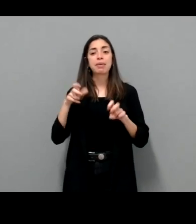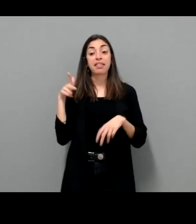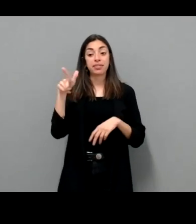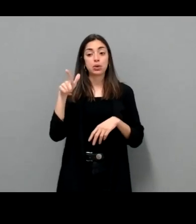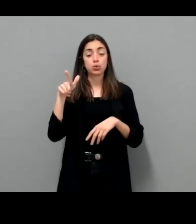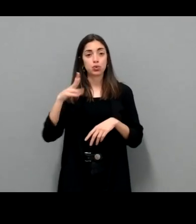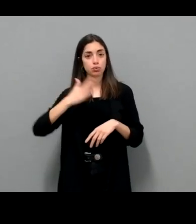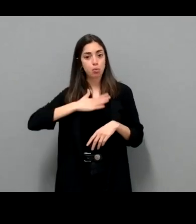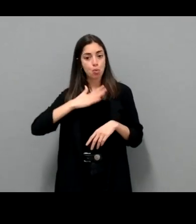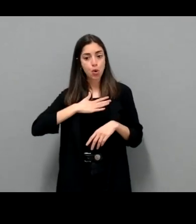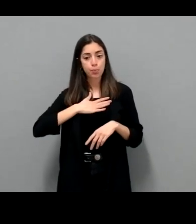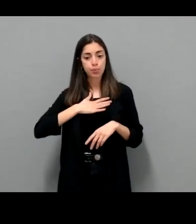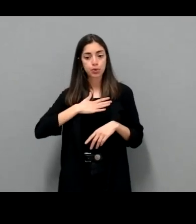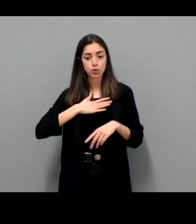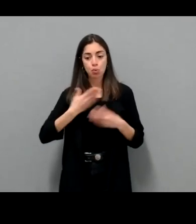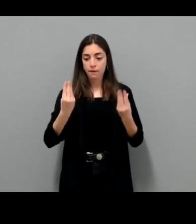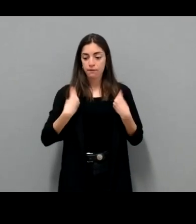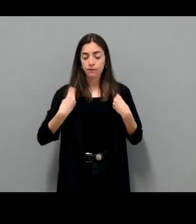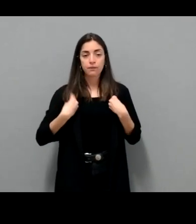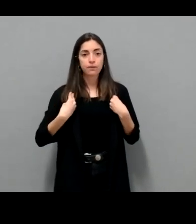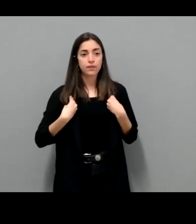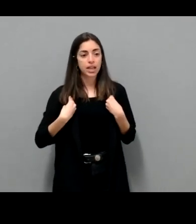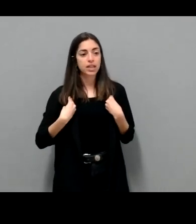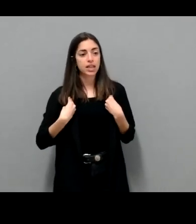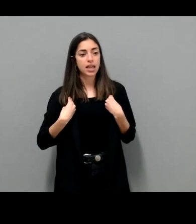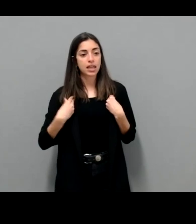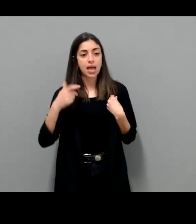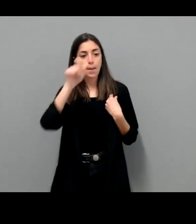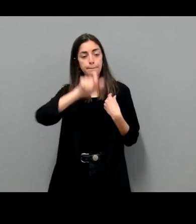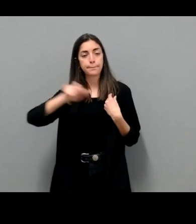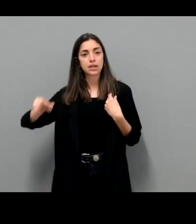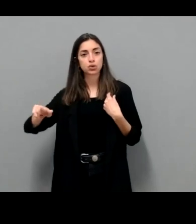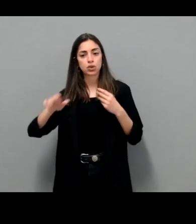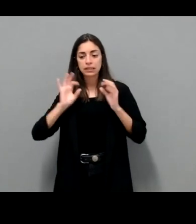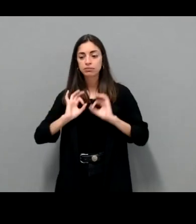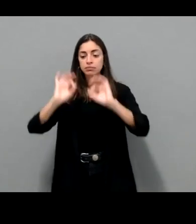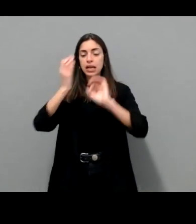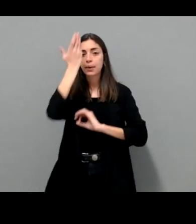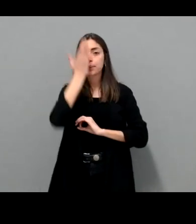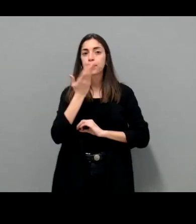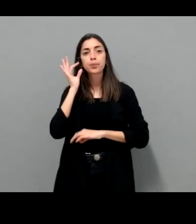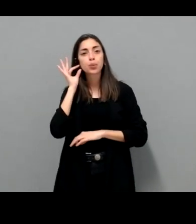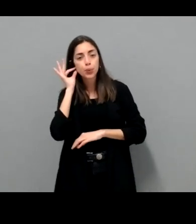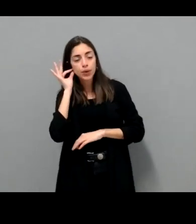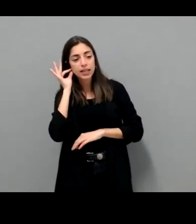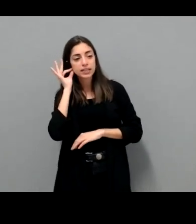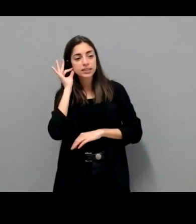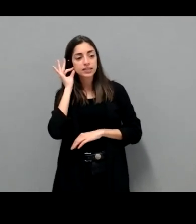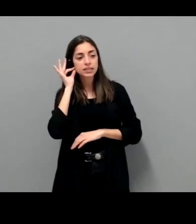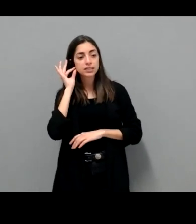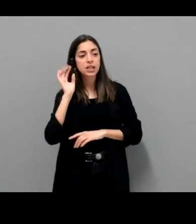cobre sentido en la vida de las personas, concretamente las mujeres con parálisis cerebral, para